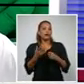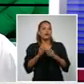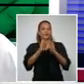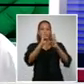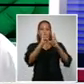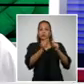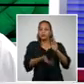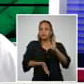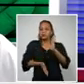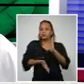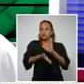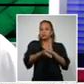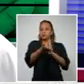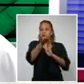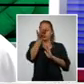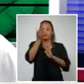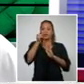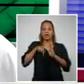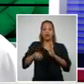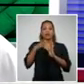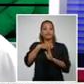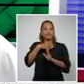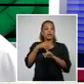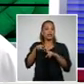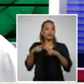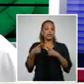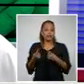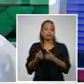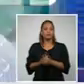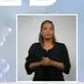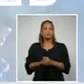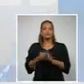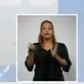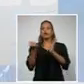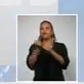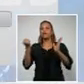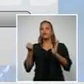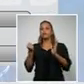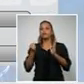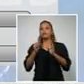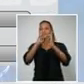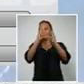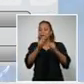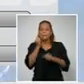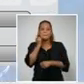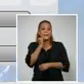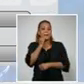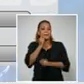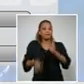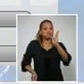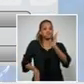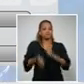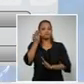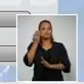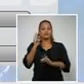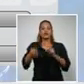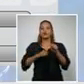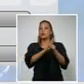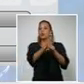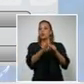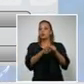enfermedad que estamos enfrentando, pues se diagnosticó la cifra más elevada de casos de COVID que hemos